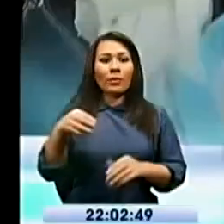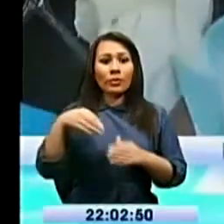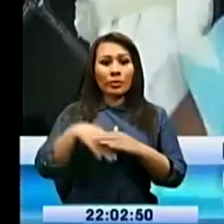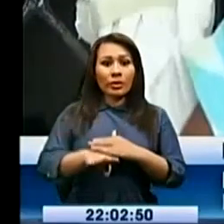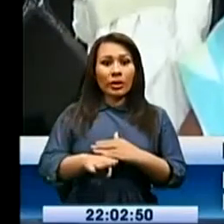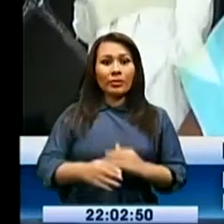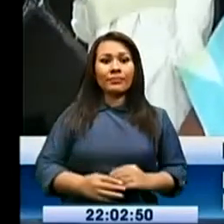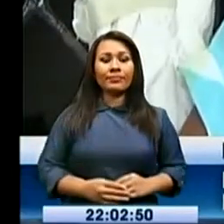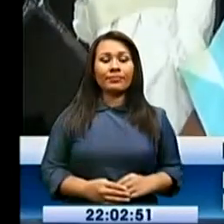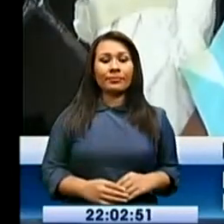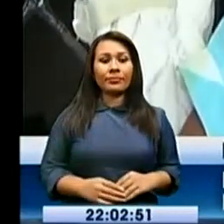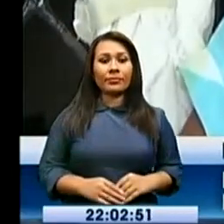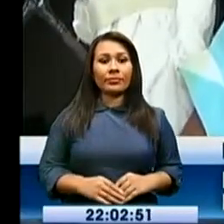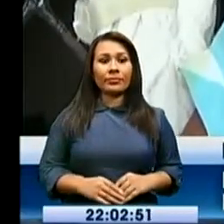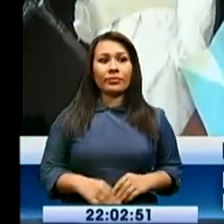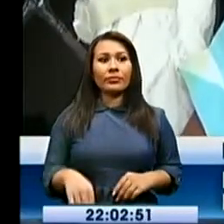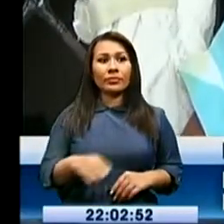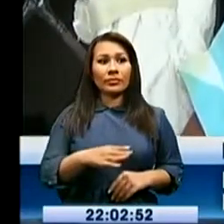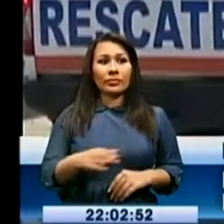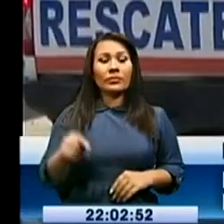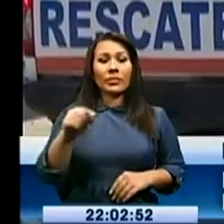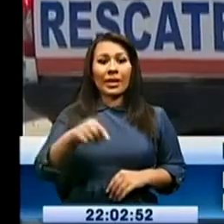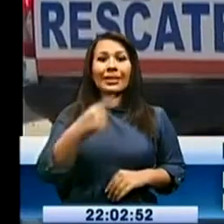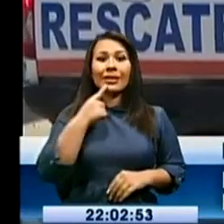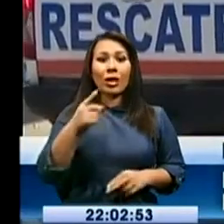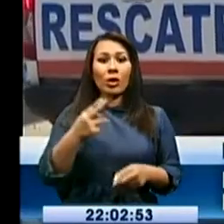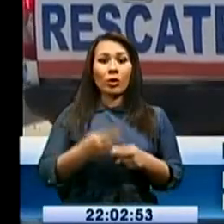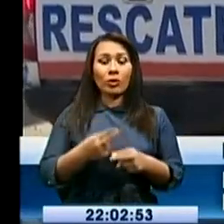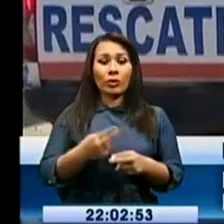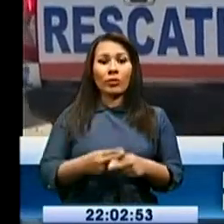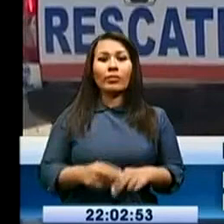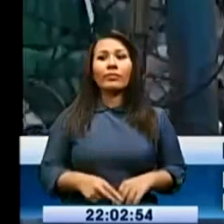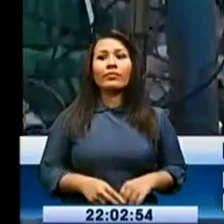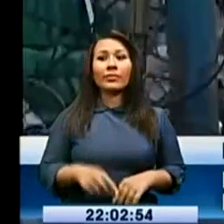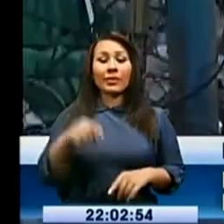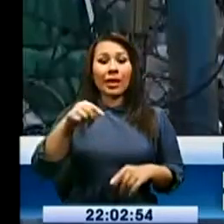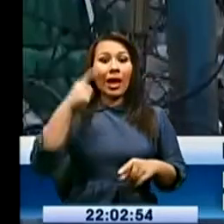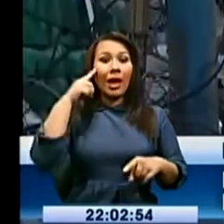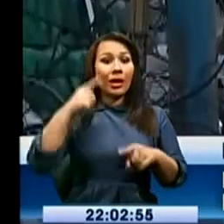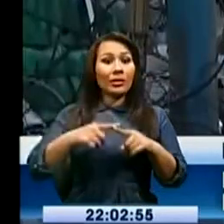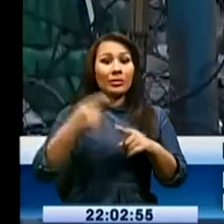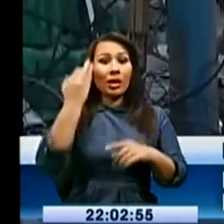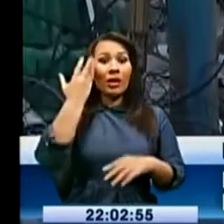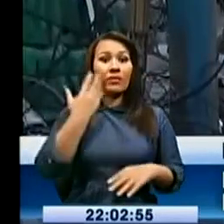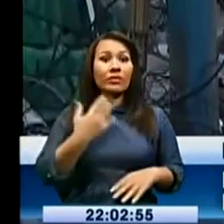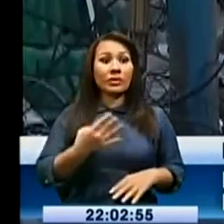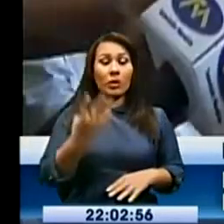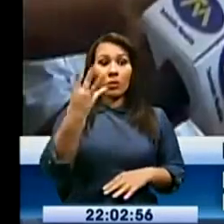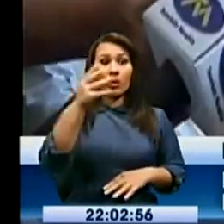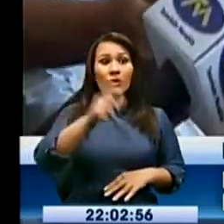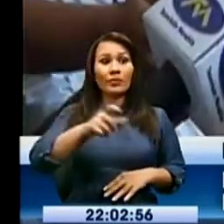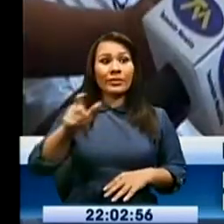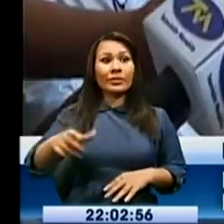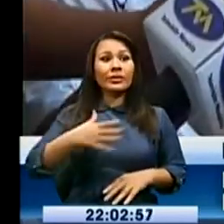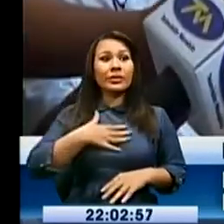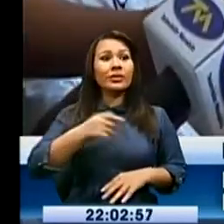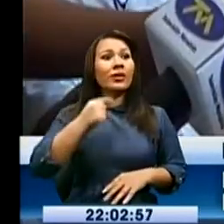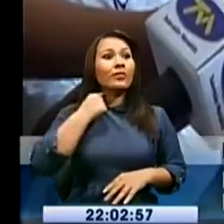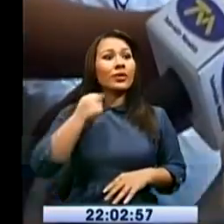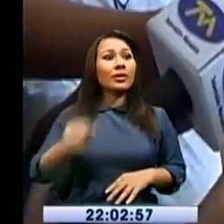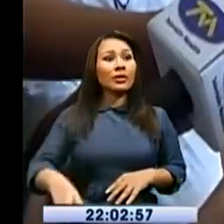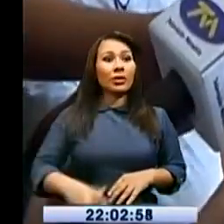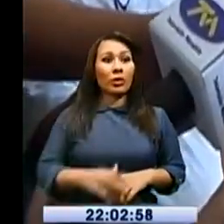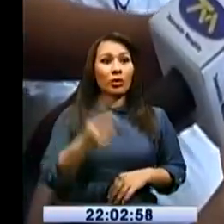nadie, y allí la nombraron. Hasta la fecha, en Manta, 4 personas siguen en calidad de desaparecidos. Que son 2 ecuatorianos,